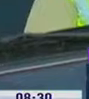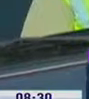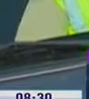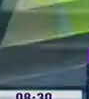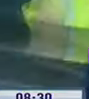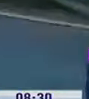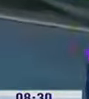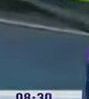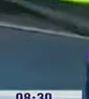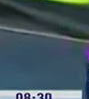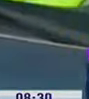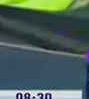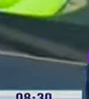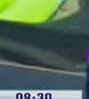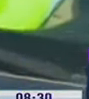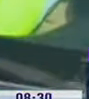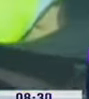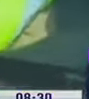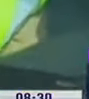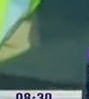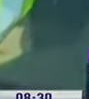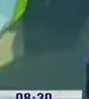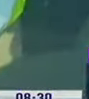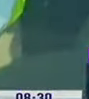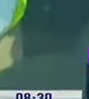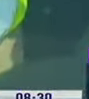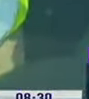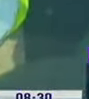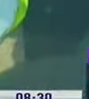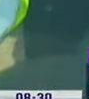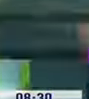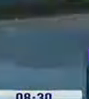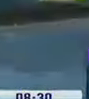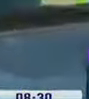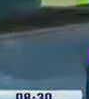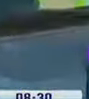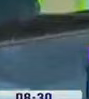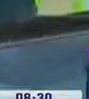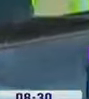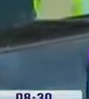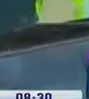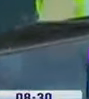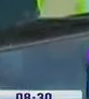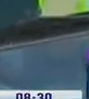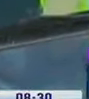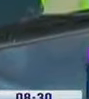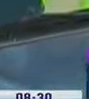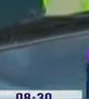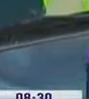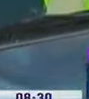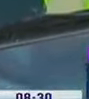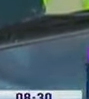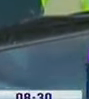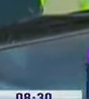ahí guardaditos. Pido disculpas a la comedia porque estaba comprando las mandarinas mal estacionadas. Quedó el escape. Todito.